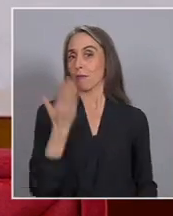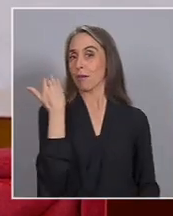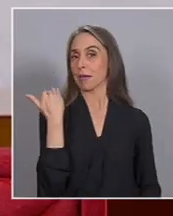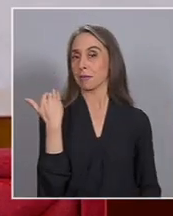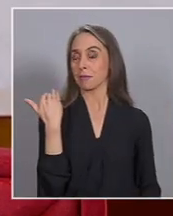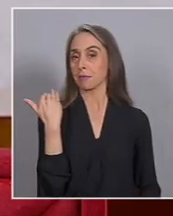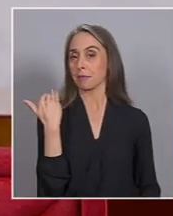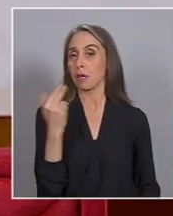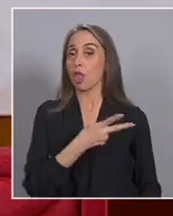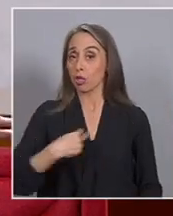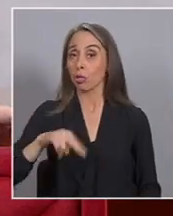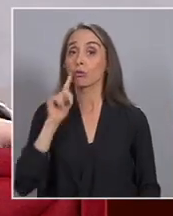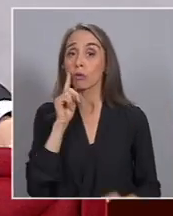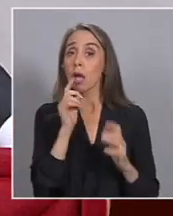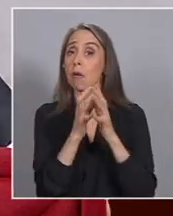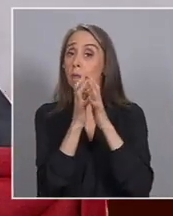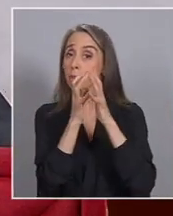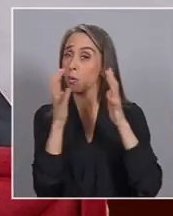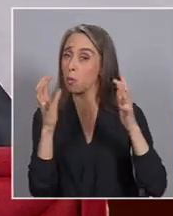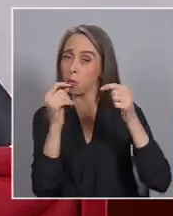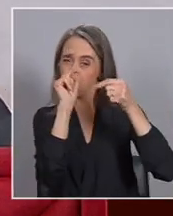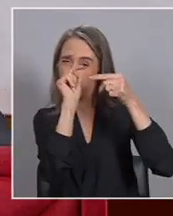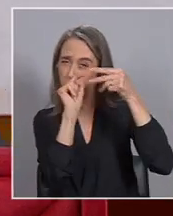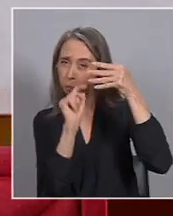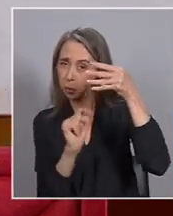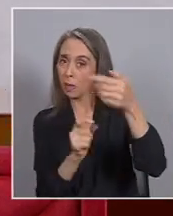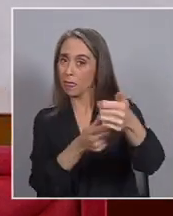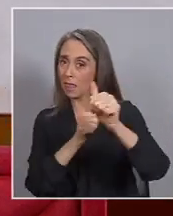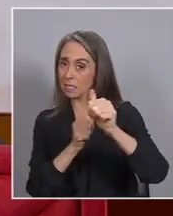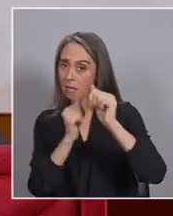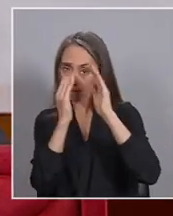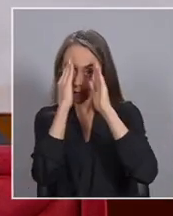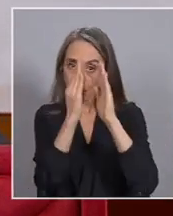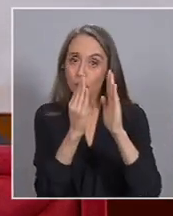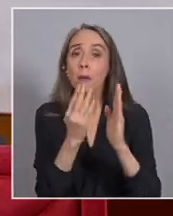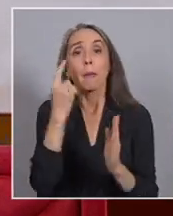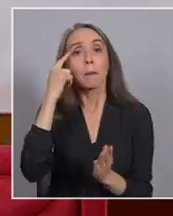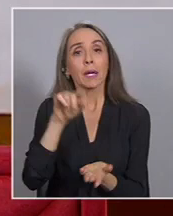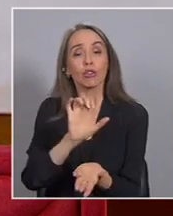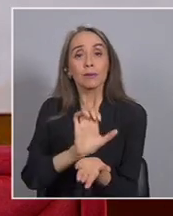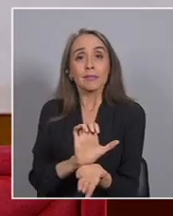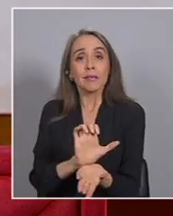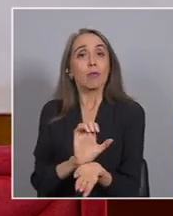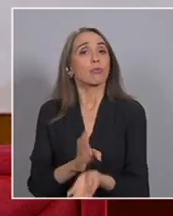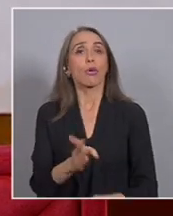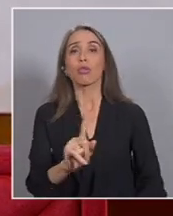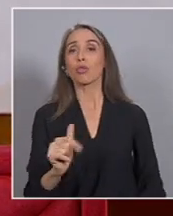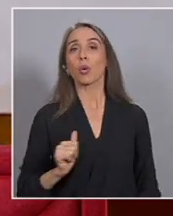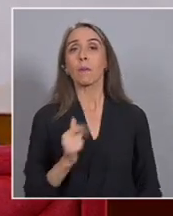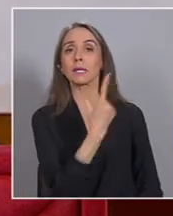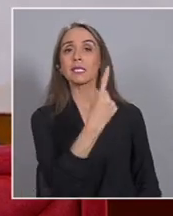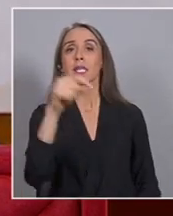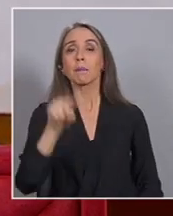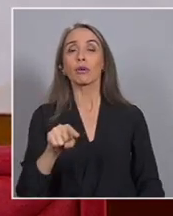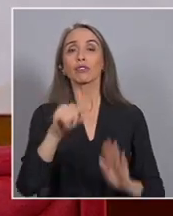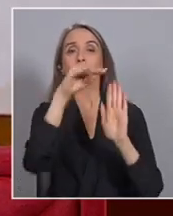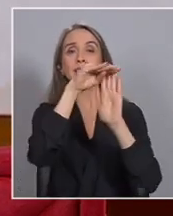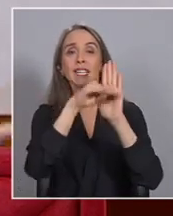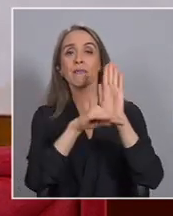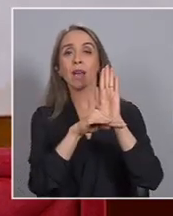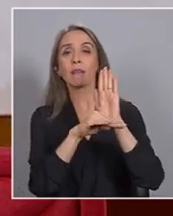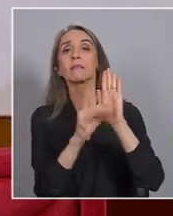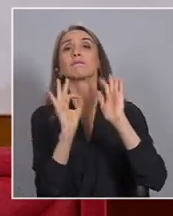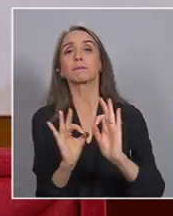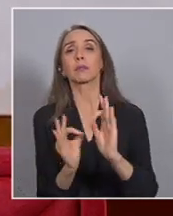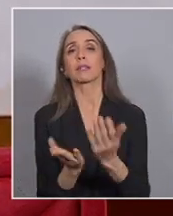Tenemos grandísimos desafíos que abordar, pero con un Estado que aún no cumple plenamente con los estándares que para ello se